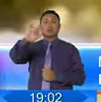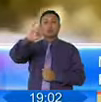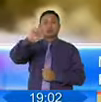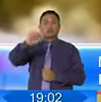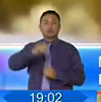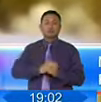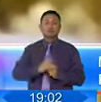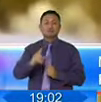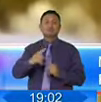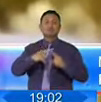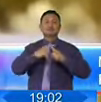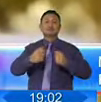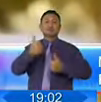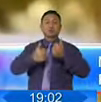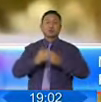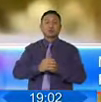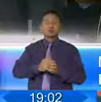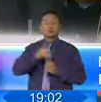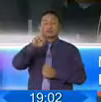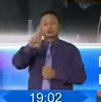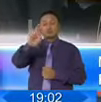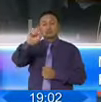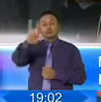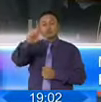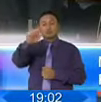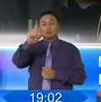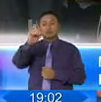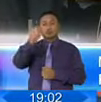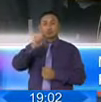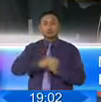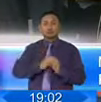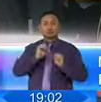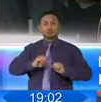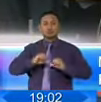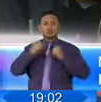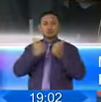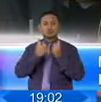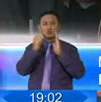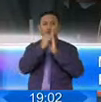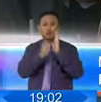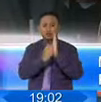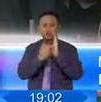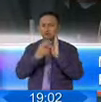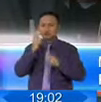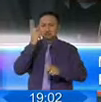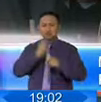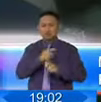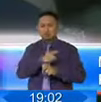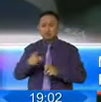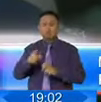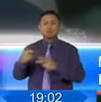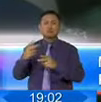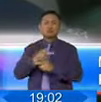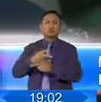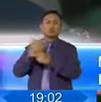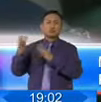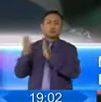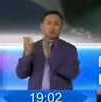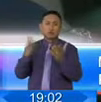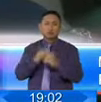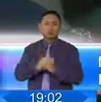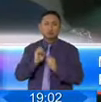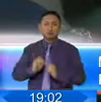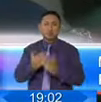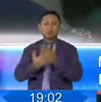ex candidata presidencial Marta Roldós. Además, la mesa propone una agenda específica de trabajo para el Consejo Transitorio, centrada en la elaboración